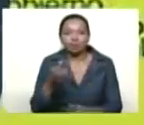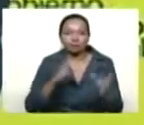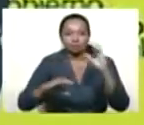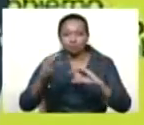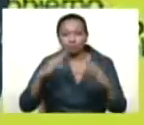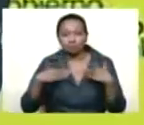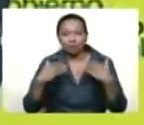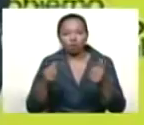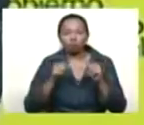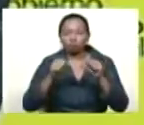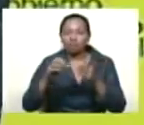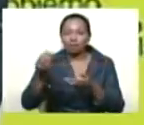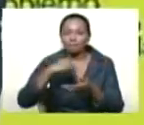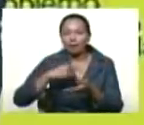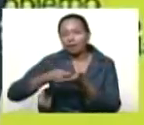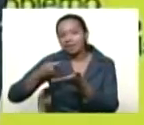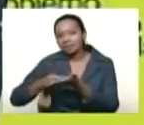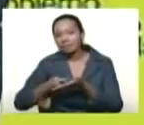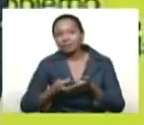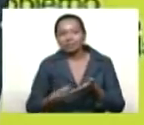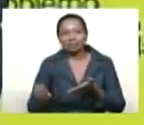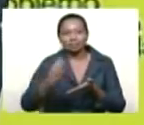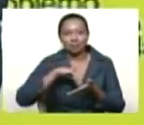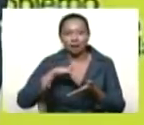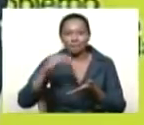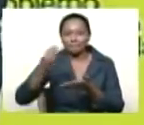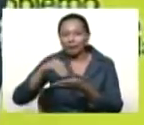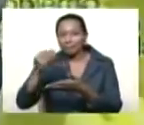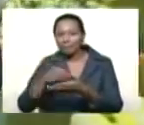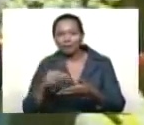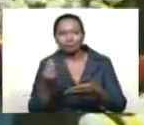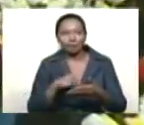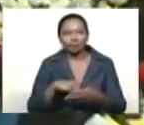Seguir avanzando, invertir, inversión, inversión.